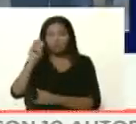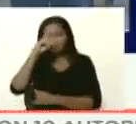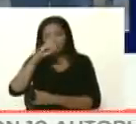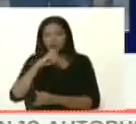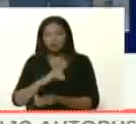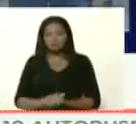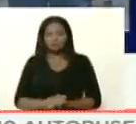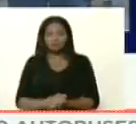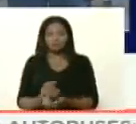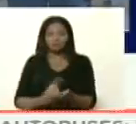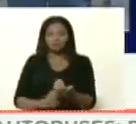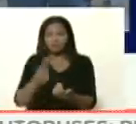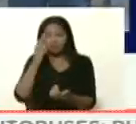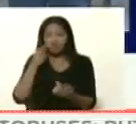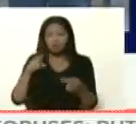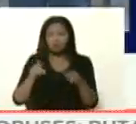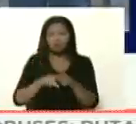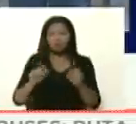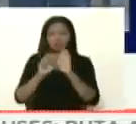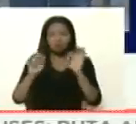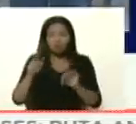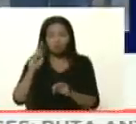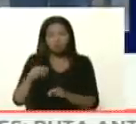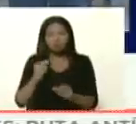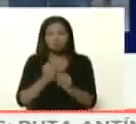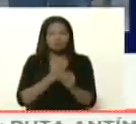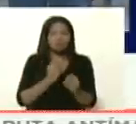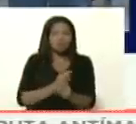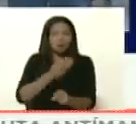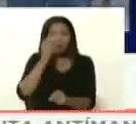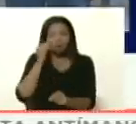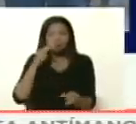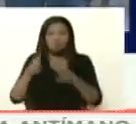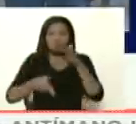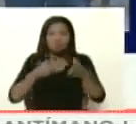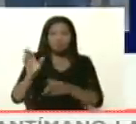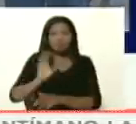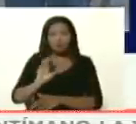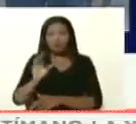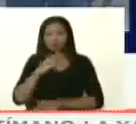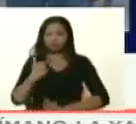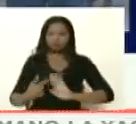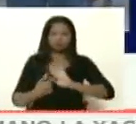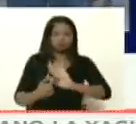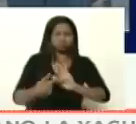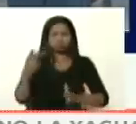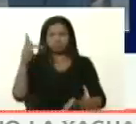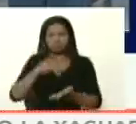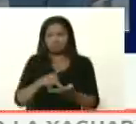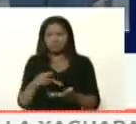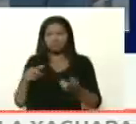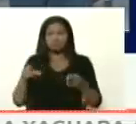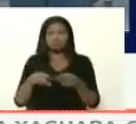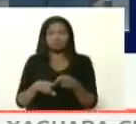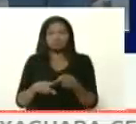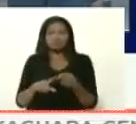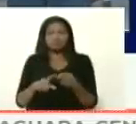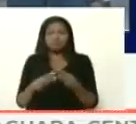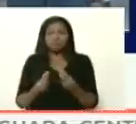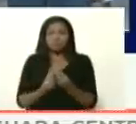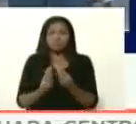Mis hermanos del sindicato de trabajadores del Metro de Caracas han dado ejemplo de participación con